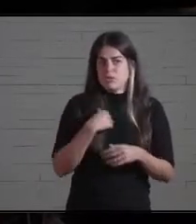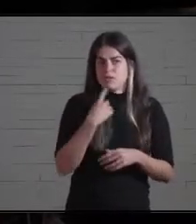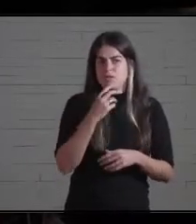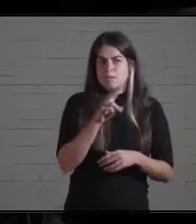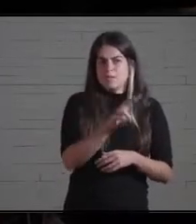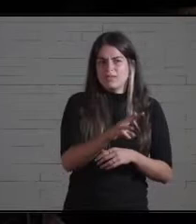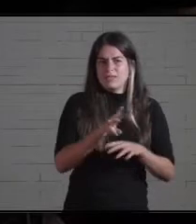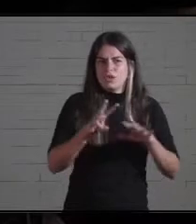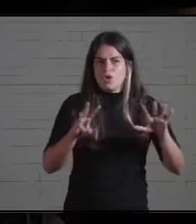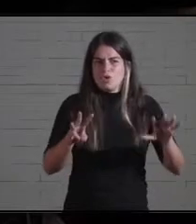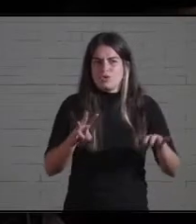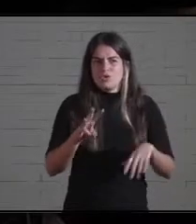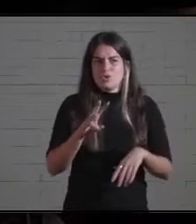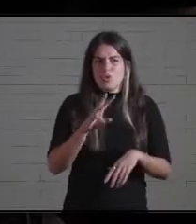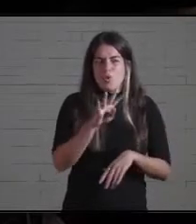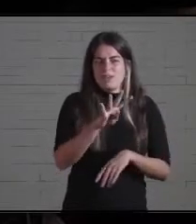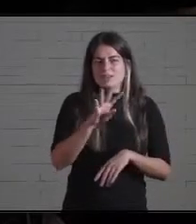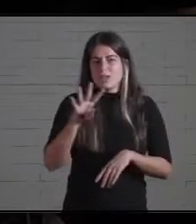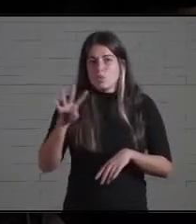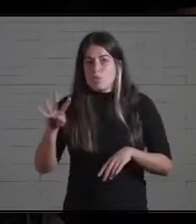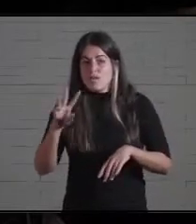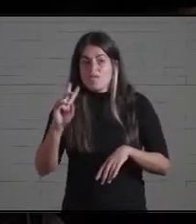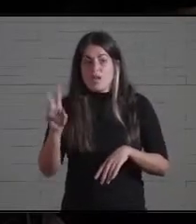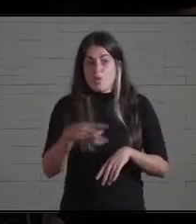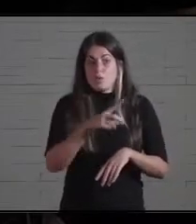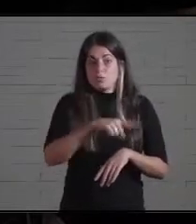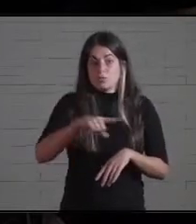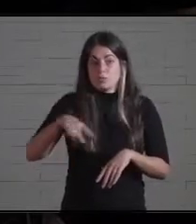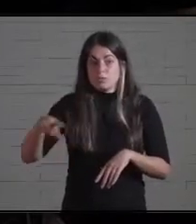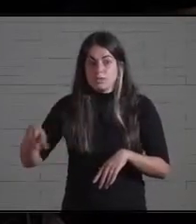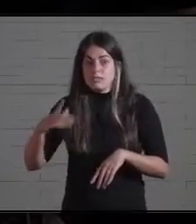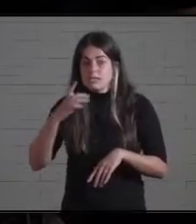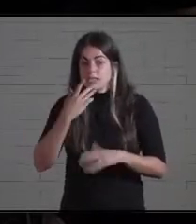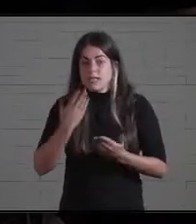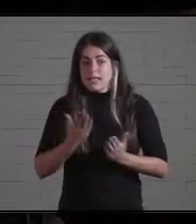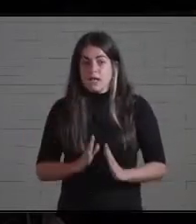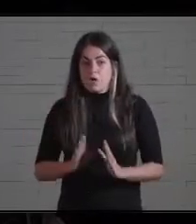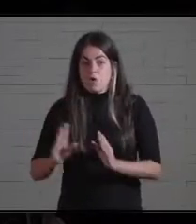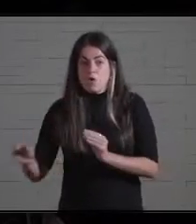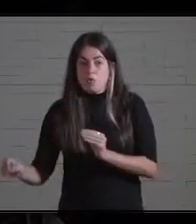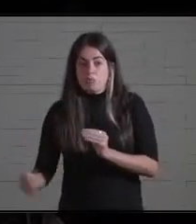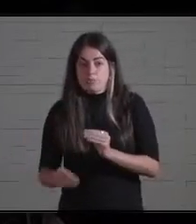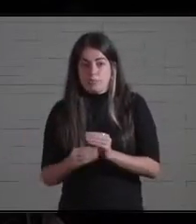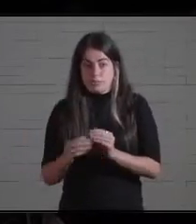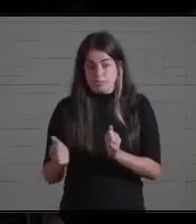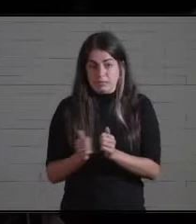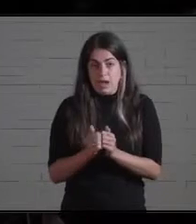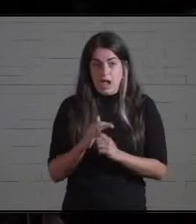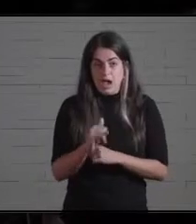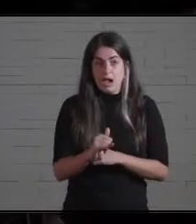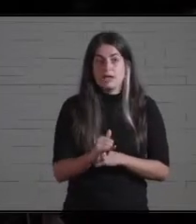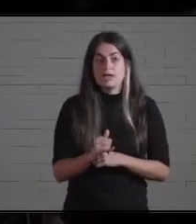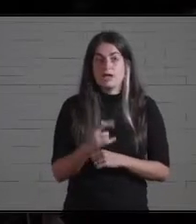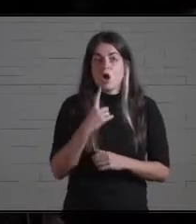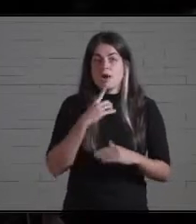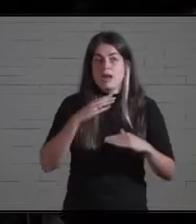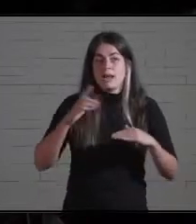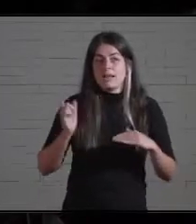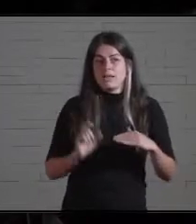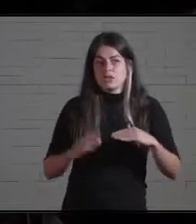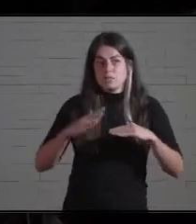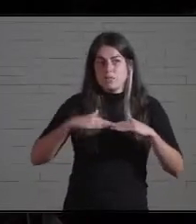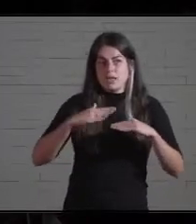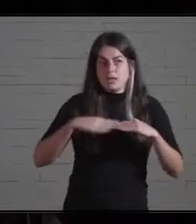49 euros al mes era la prestación por hijo menor a cargo, ahora en el ingreso mínimo vital son